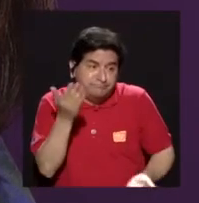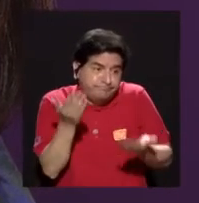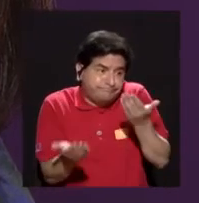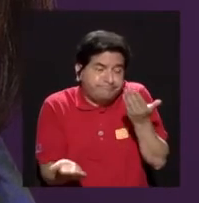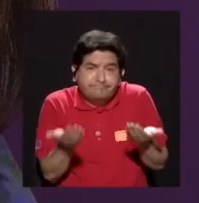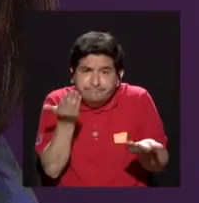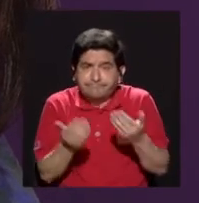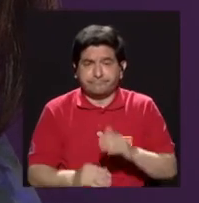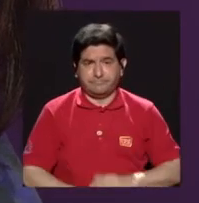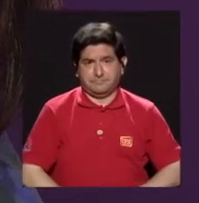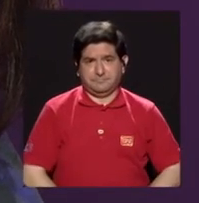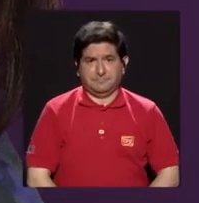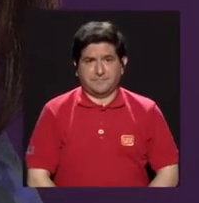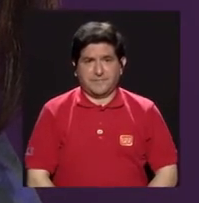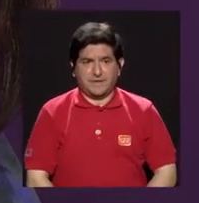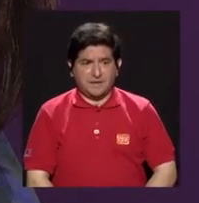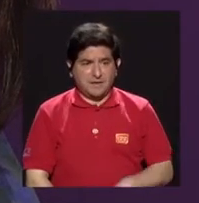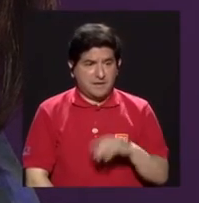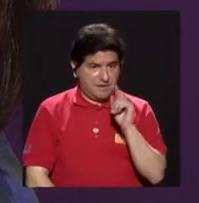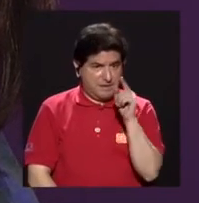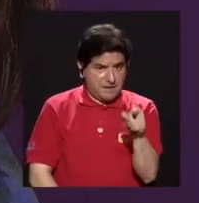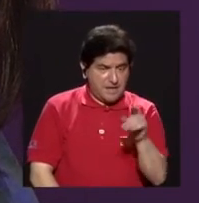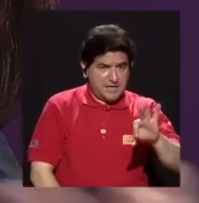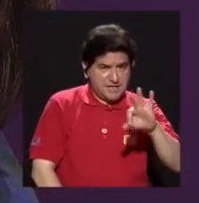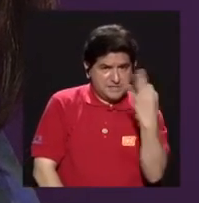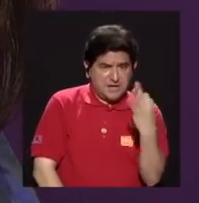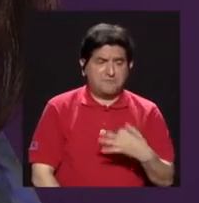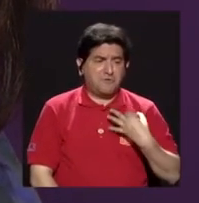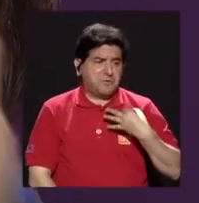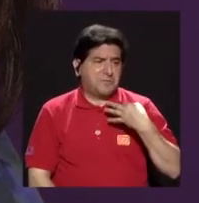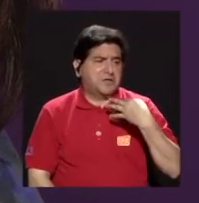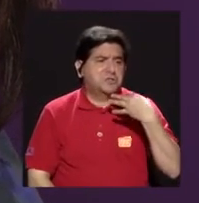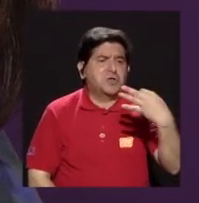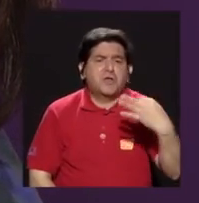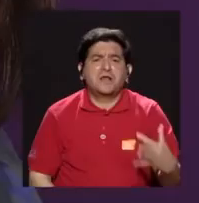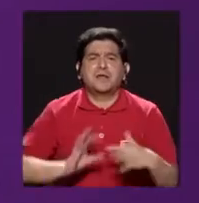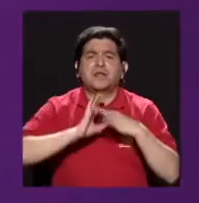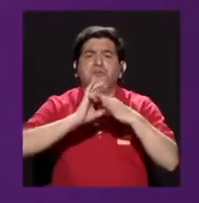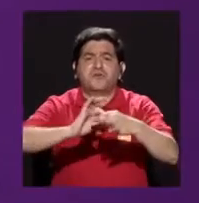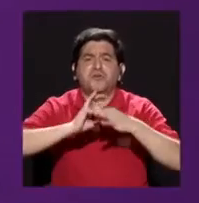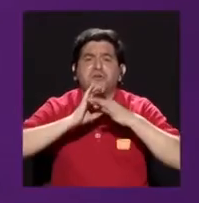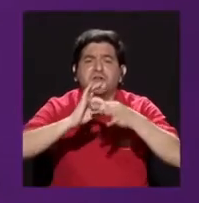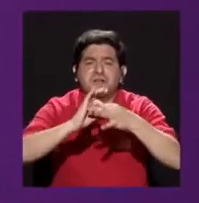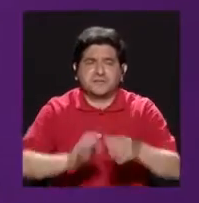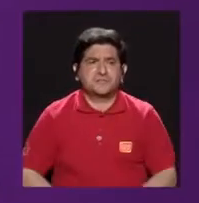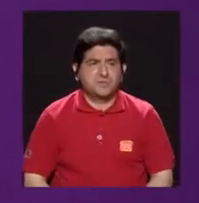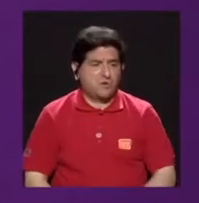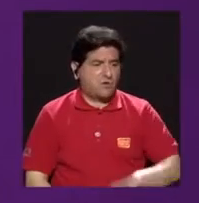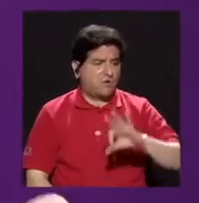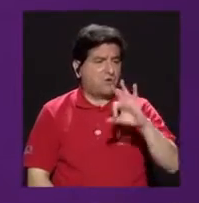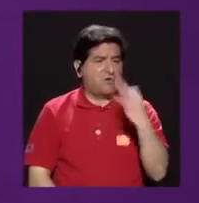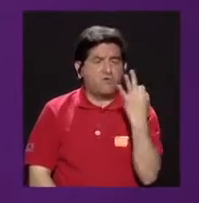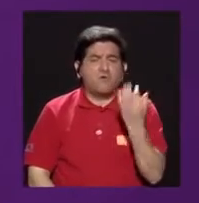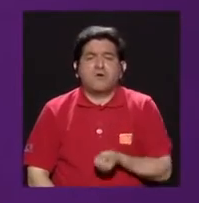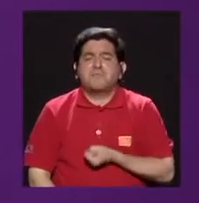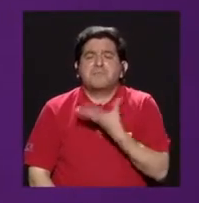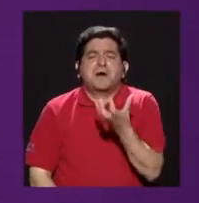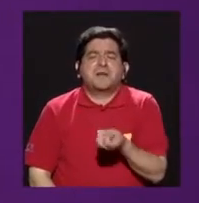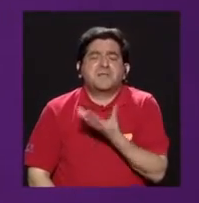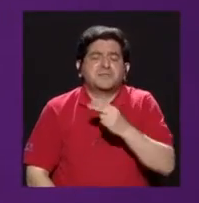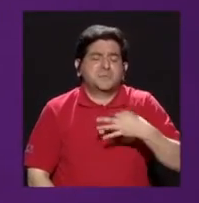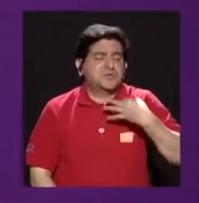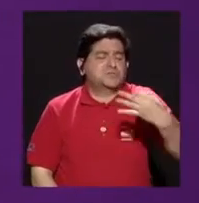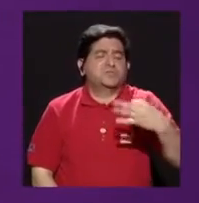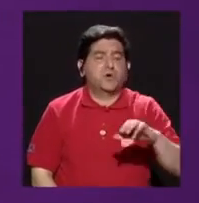probablemente en una de las formas más cotidianas, digamos, de relación, en una de las formas más cotidianas de expresarse sobre